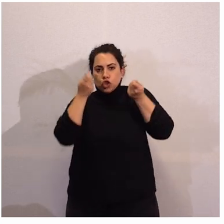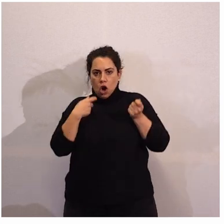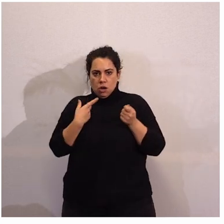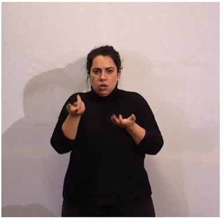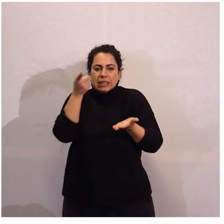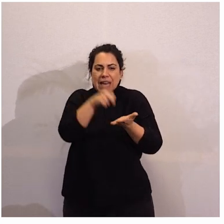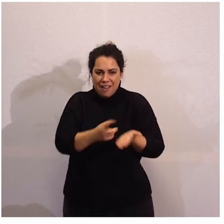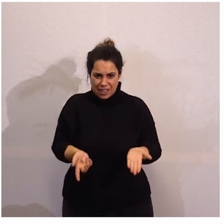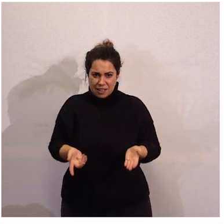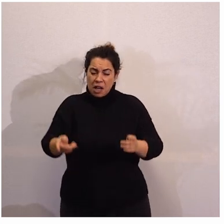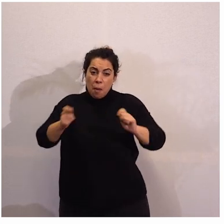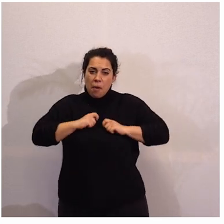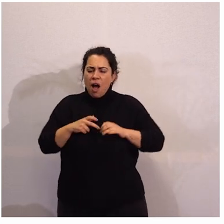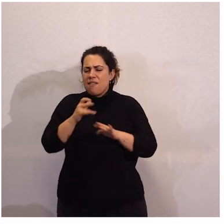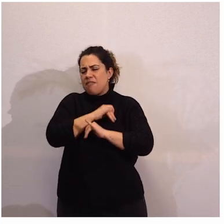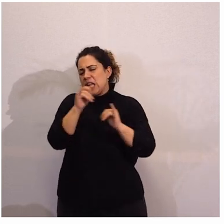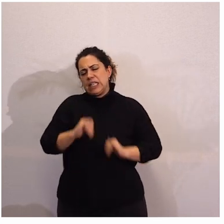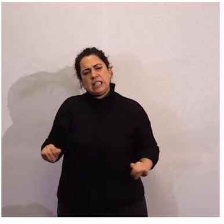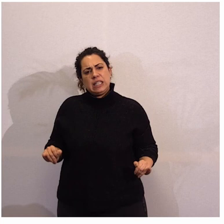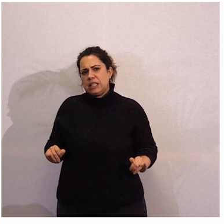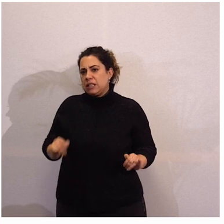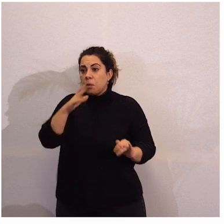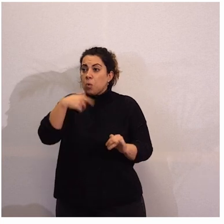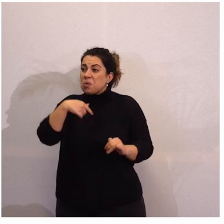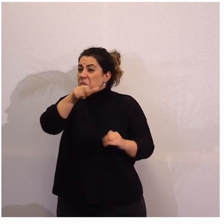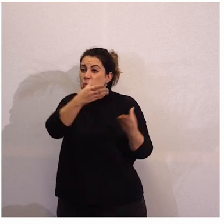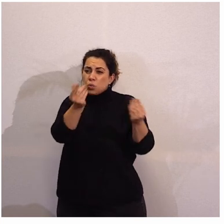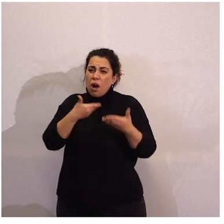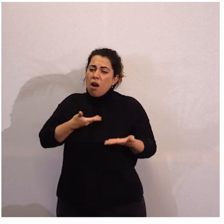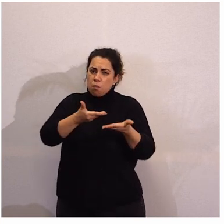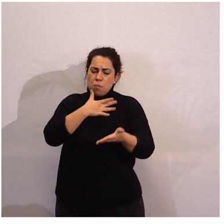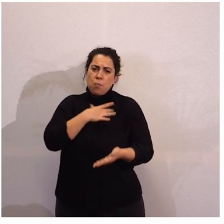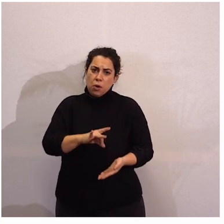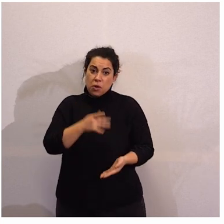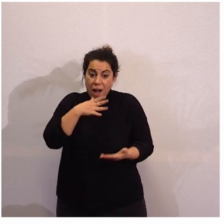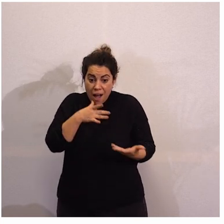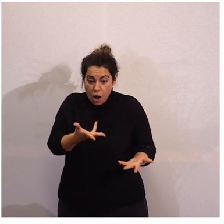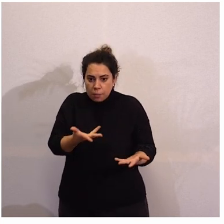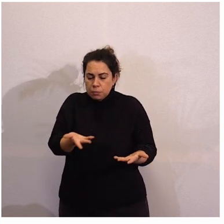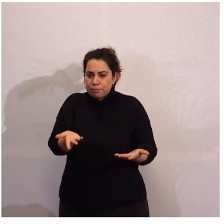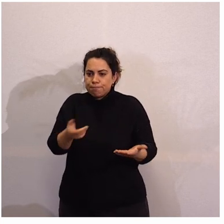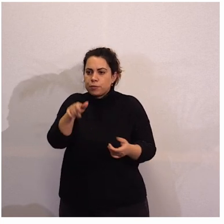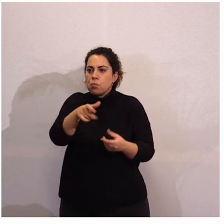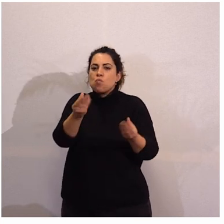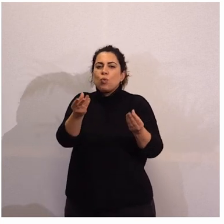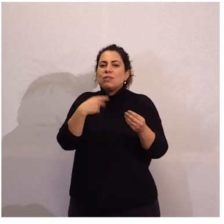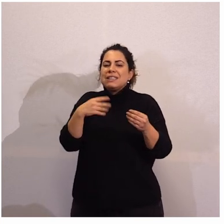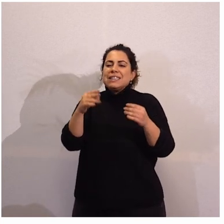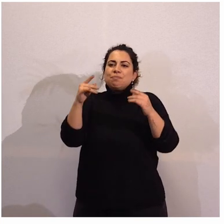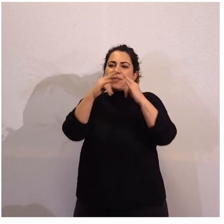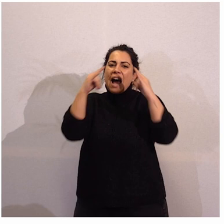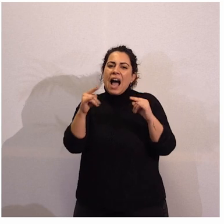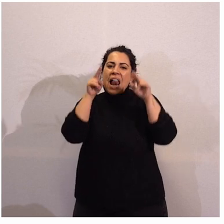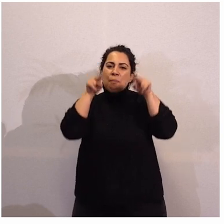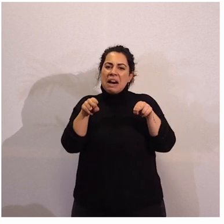Me hace sentir muy feliz, porque puedo ayudar a muchas personas que ahora mismo, por ejemplo, están en un albergue y